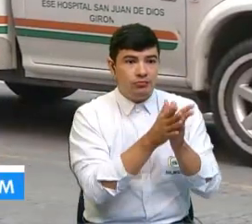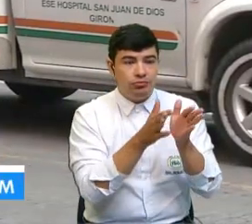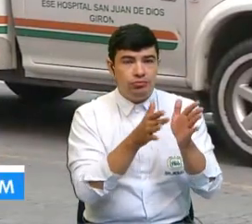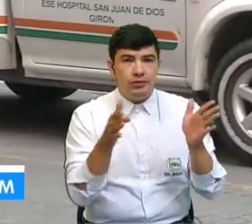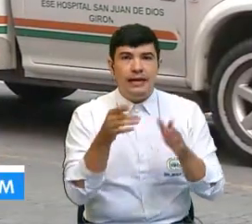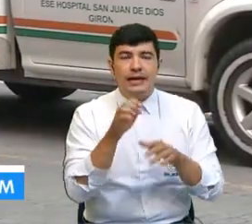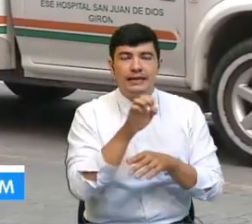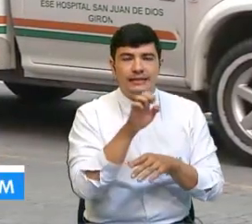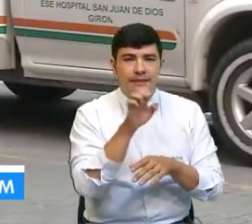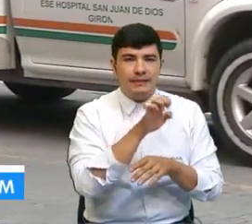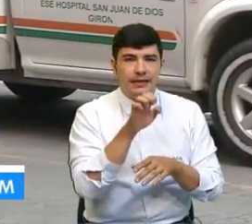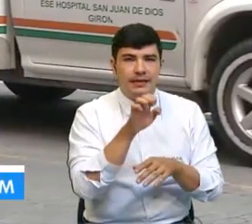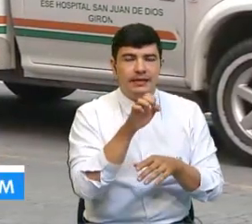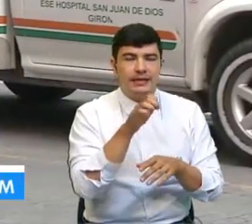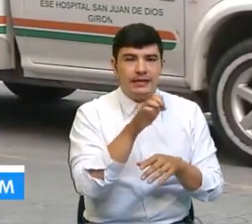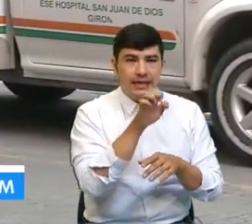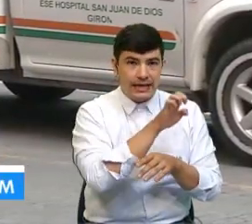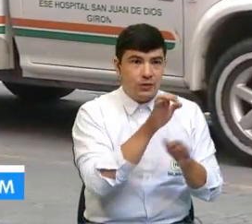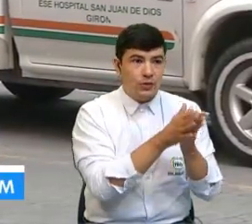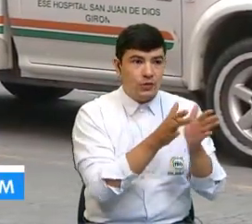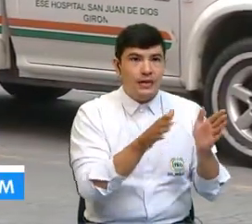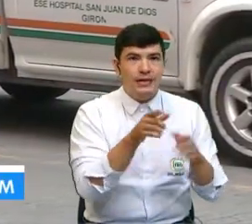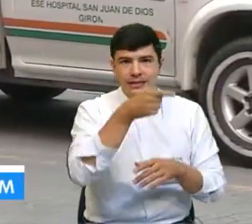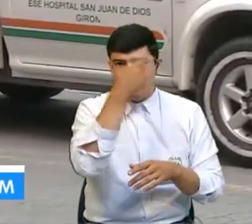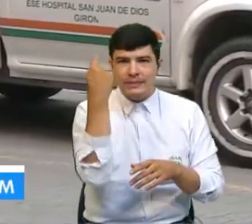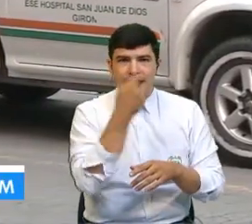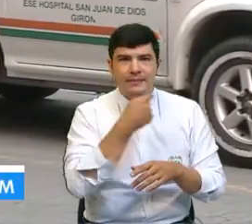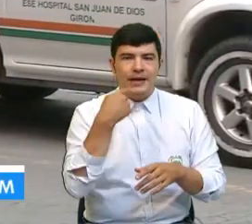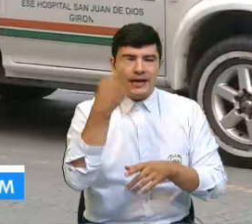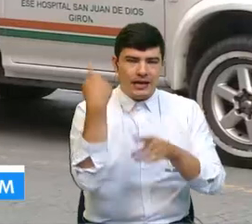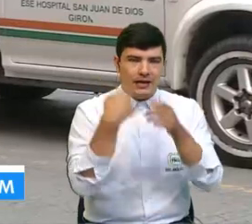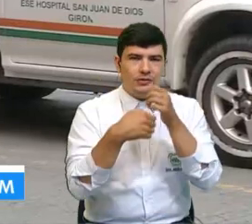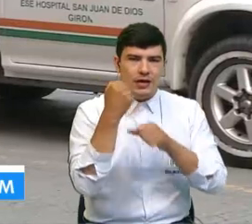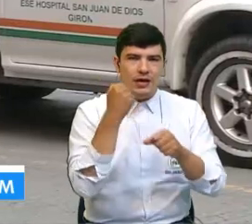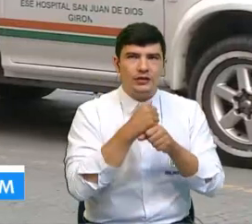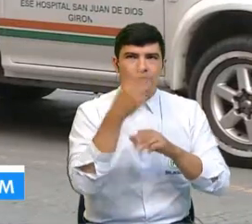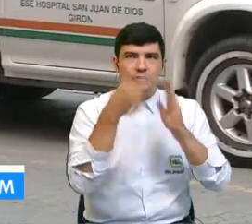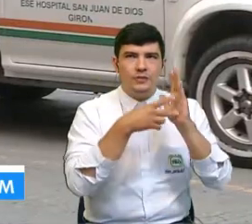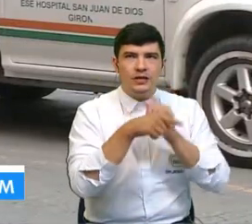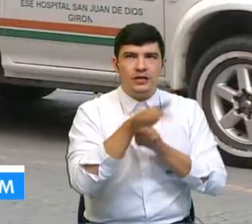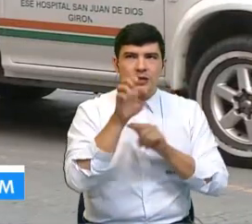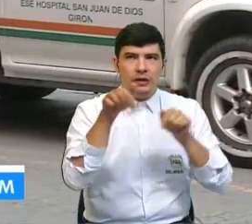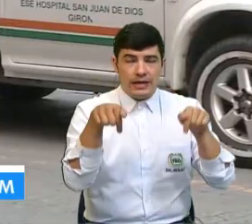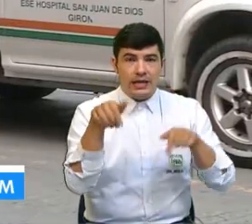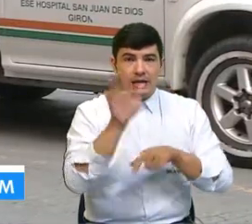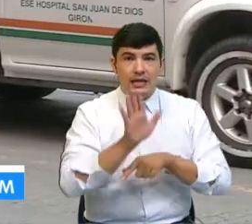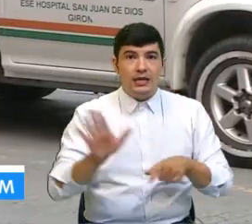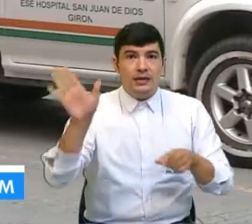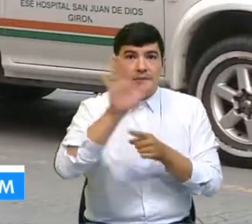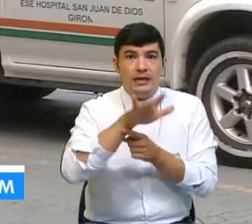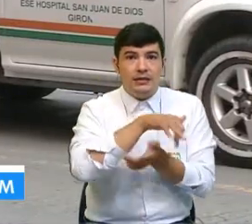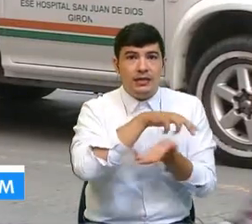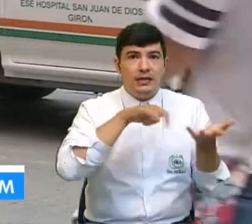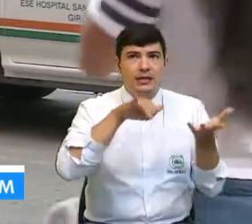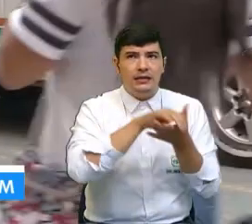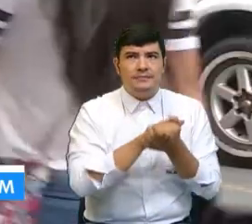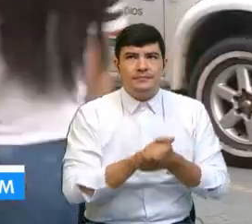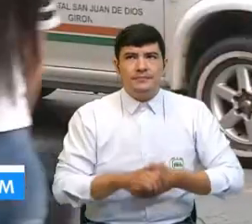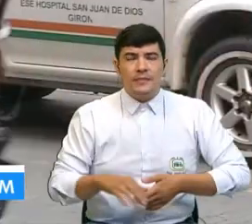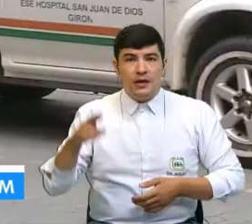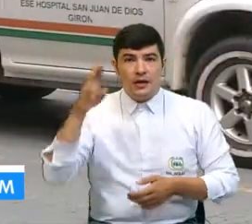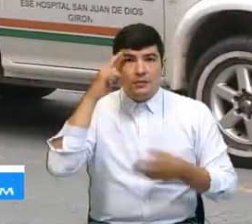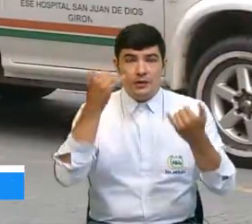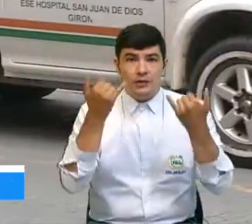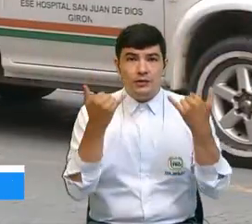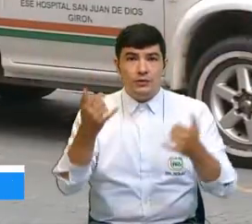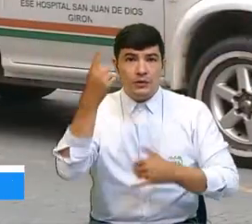septiembre del año 2019 según las últimas cifras brindadas por el dane en el departamento de santander por eso hoy en el día